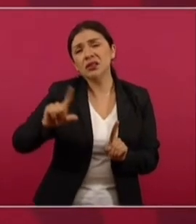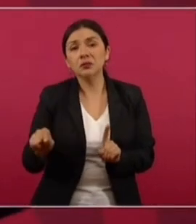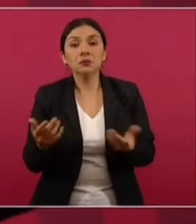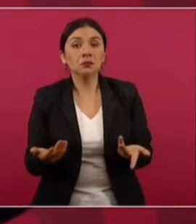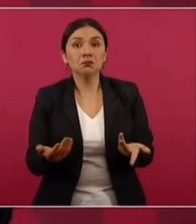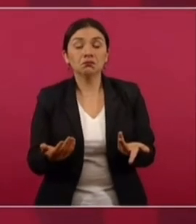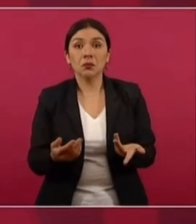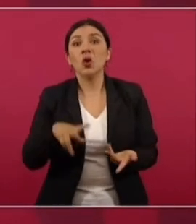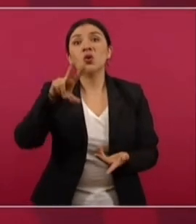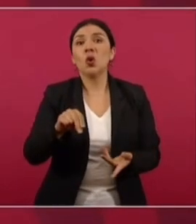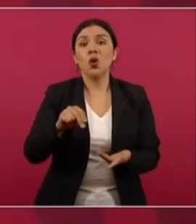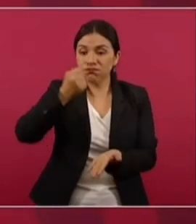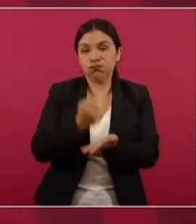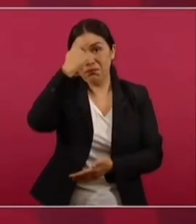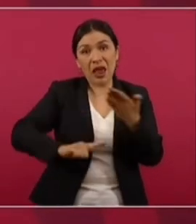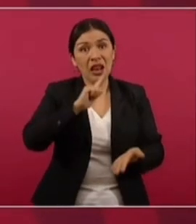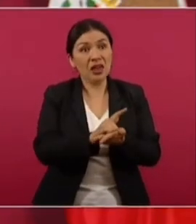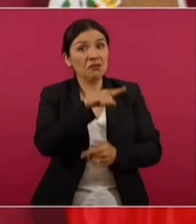o sea, no se va a aprobar nada,